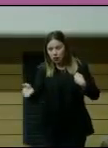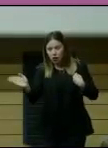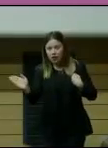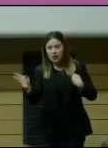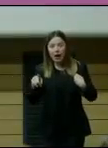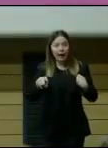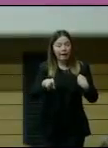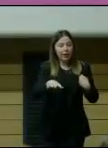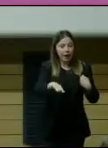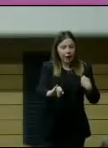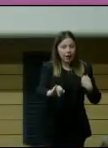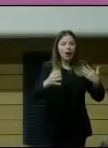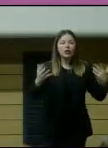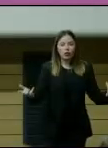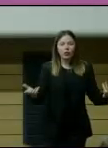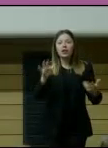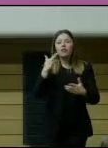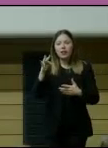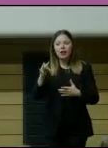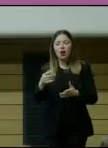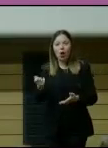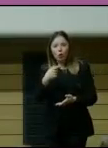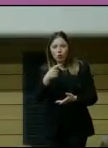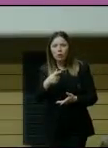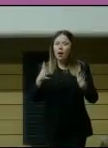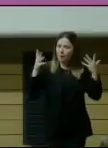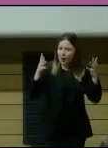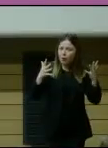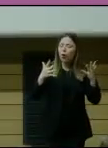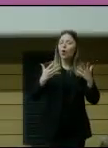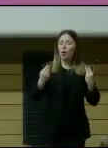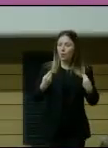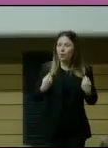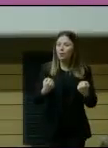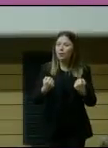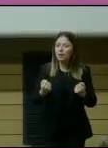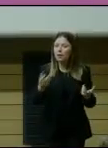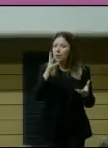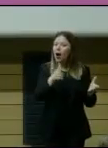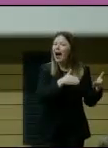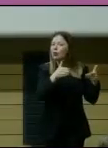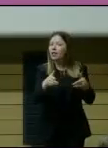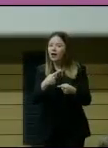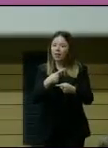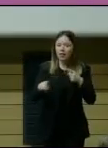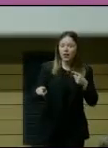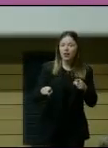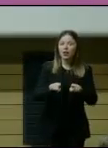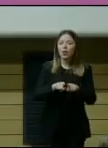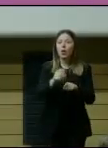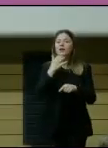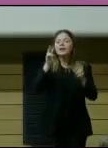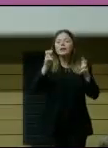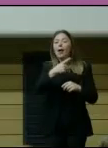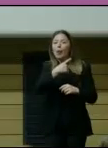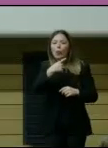tienen cáncer, pues están empleando fentanilo. ¡Bravo! Han sobrevivido. Perfecto. Ahora hay un abordaje distinto en toda la cuestión del dolor.